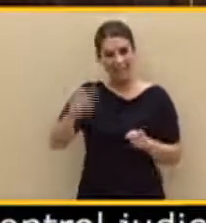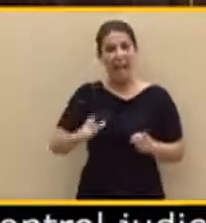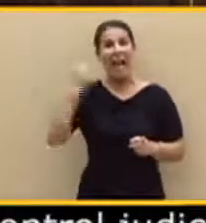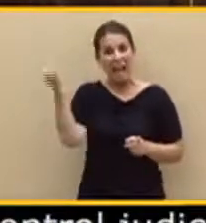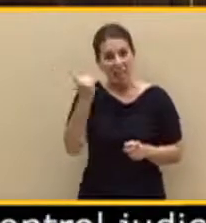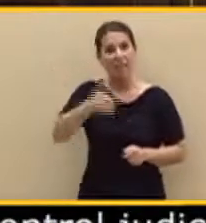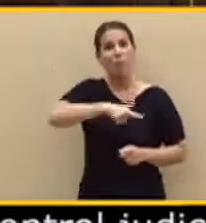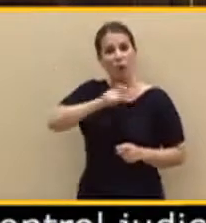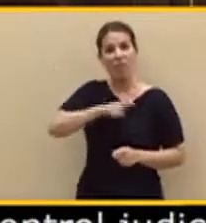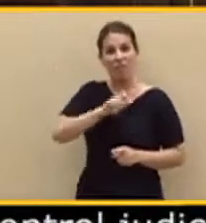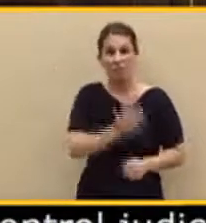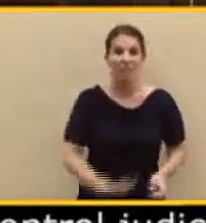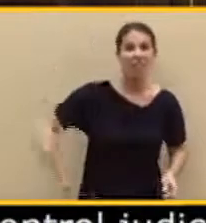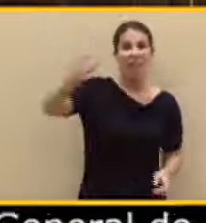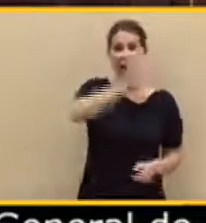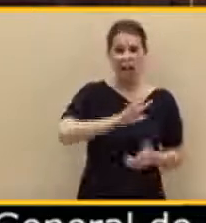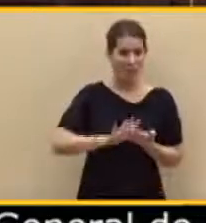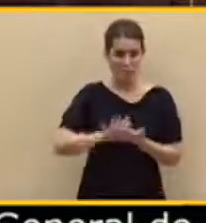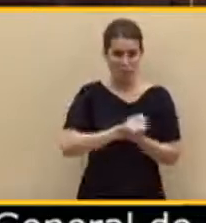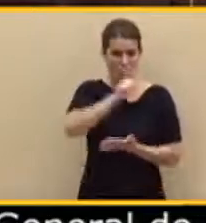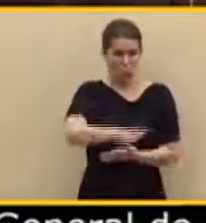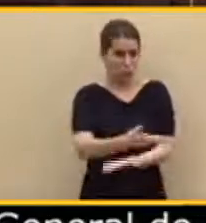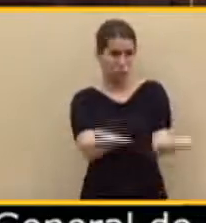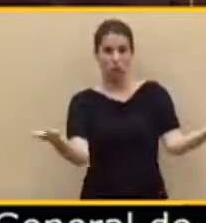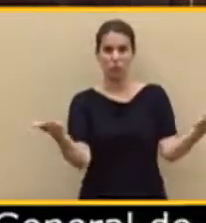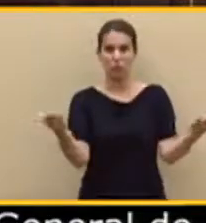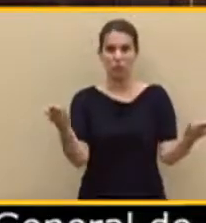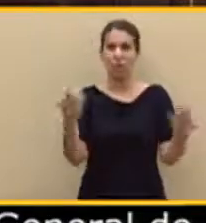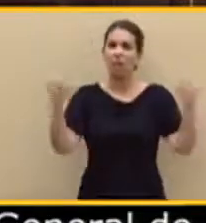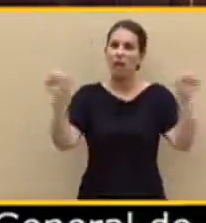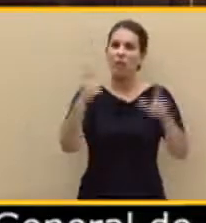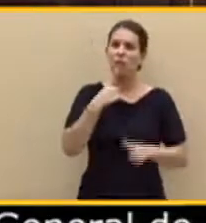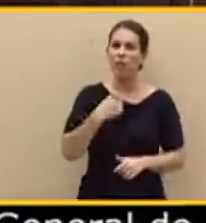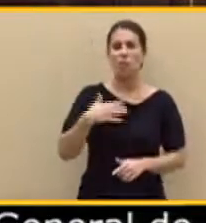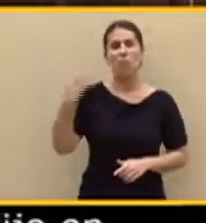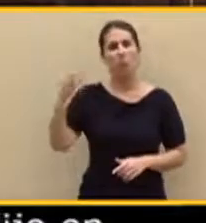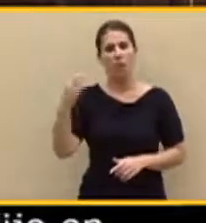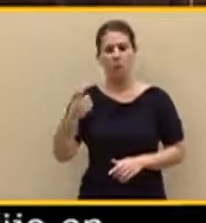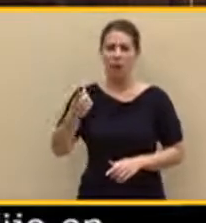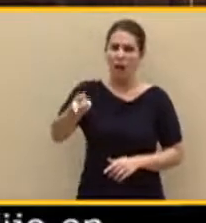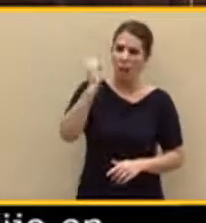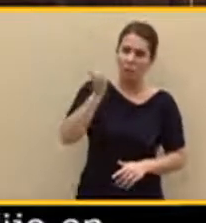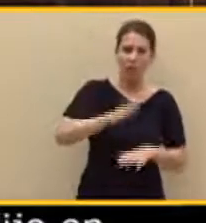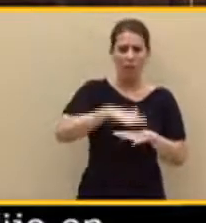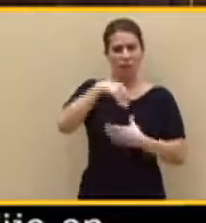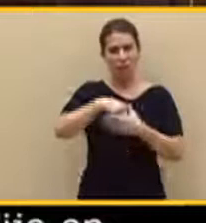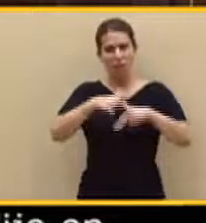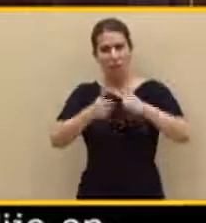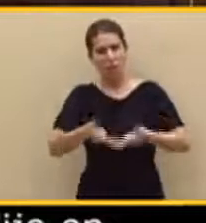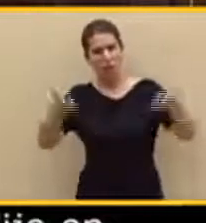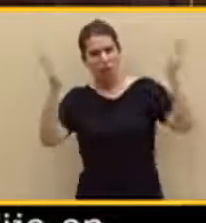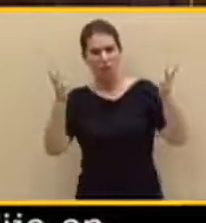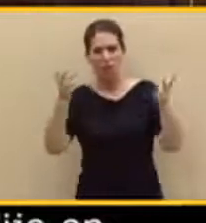los españoles y de todas las españolas, dijo en televisión que Podemos supone una amenaza para nuestra democracia, en un nuevo ejemplo de